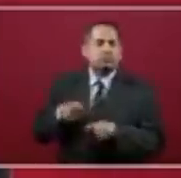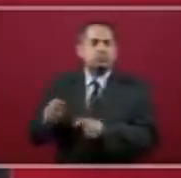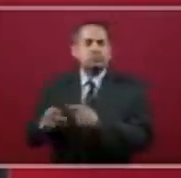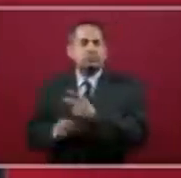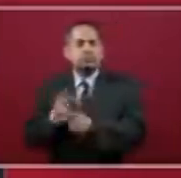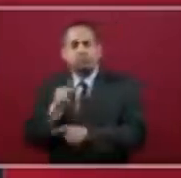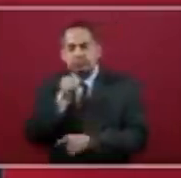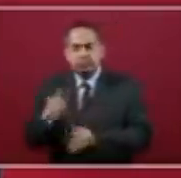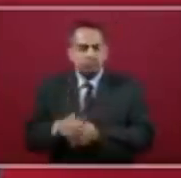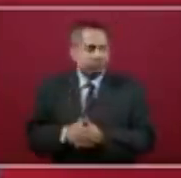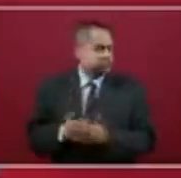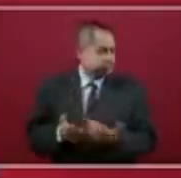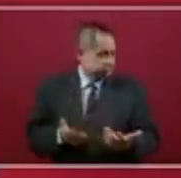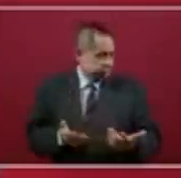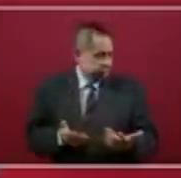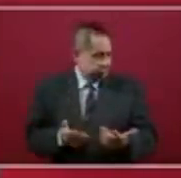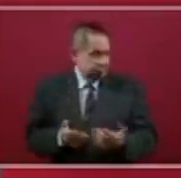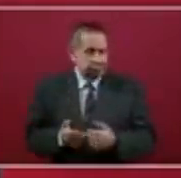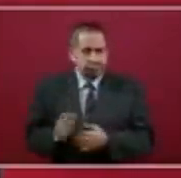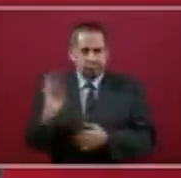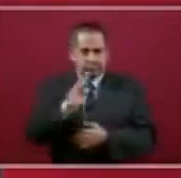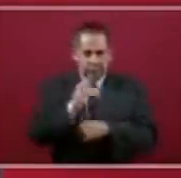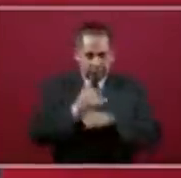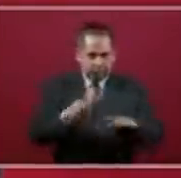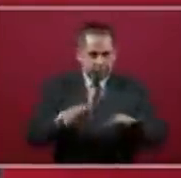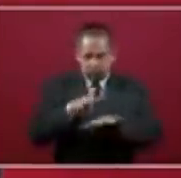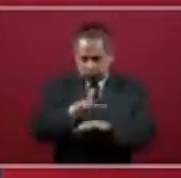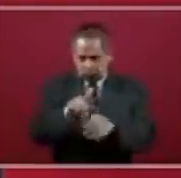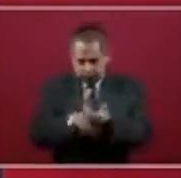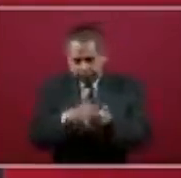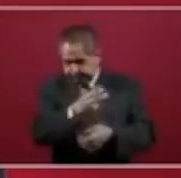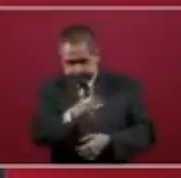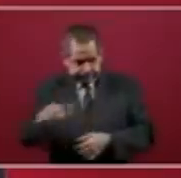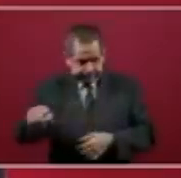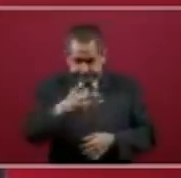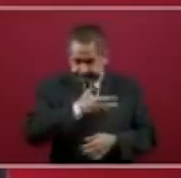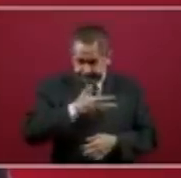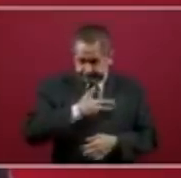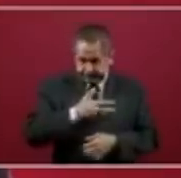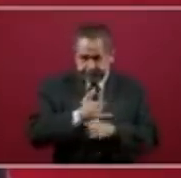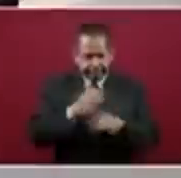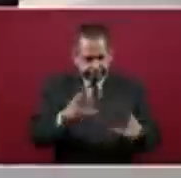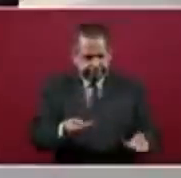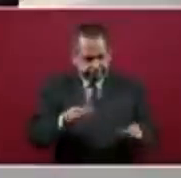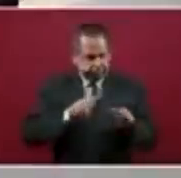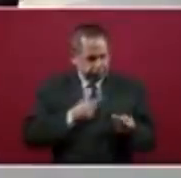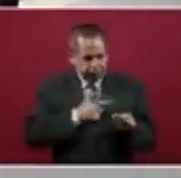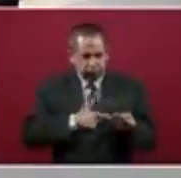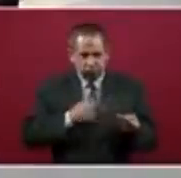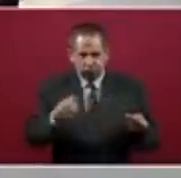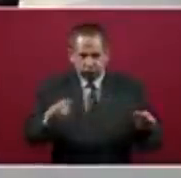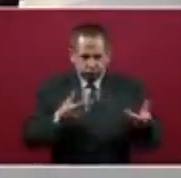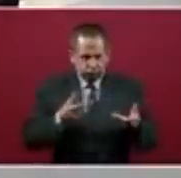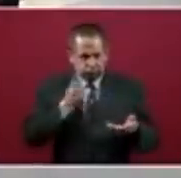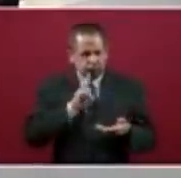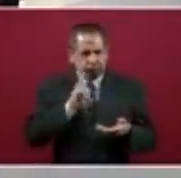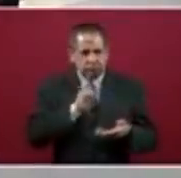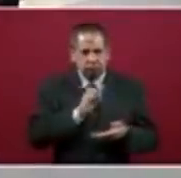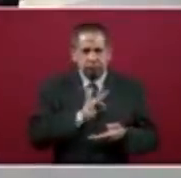si ustedes tienen alguna información al respecto, me gustaría que me la